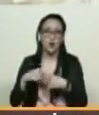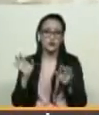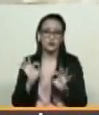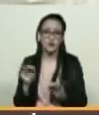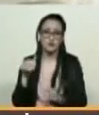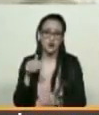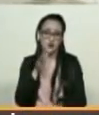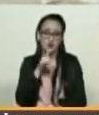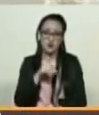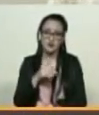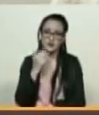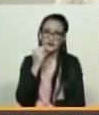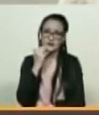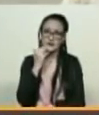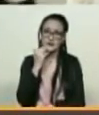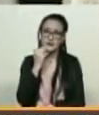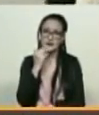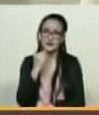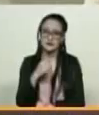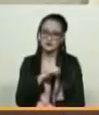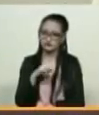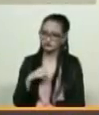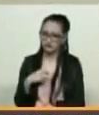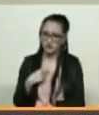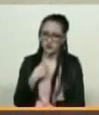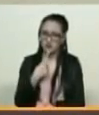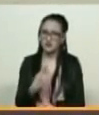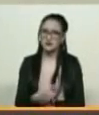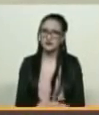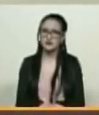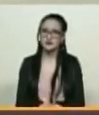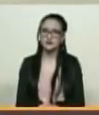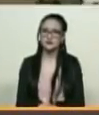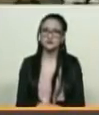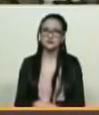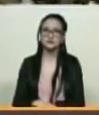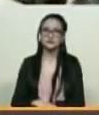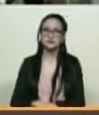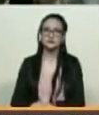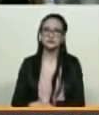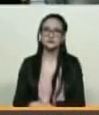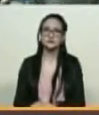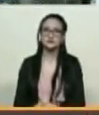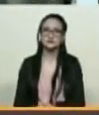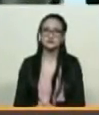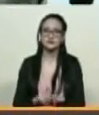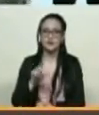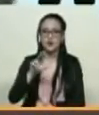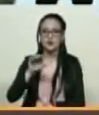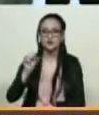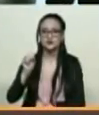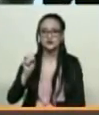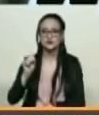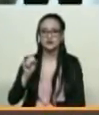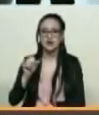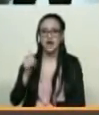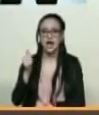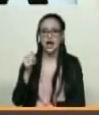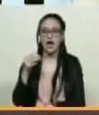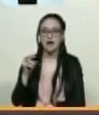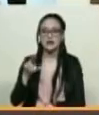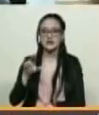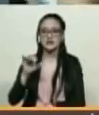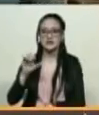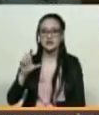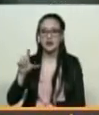voto. Se lo digo particularmente al señor Luis Aquiles Moreno, al señor Luis